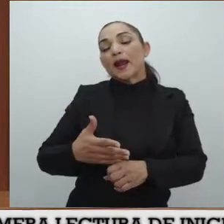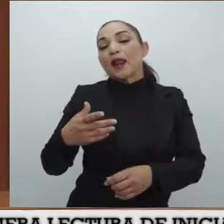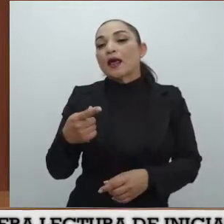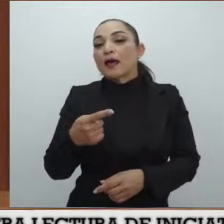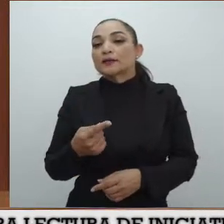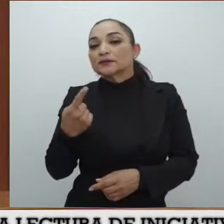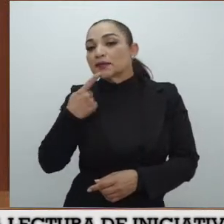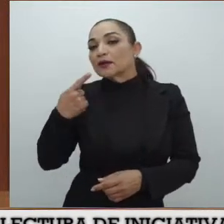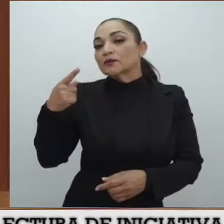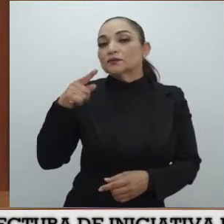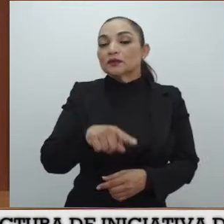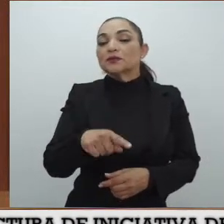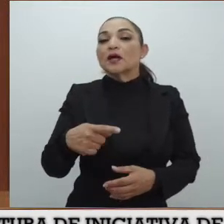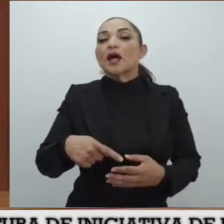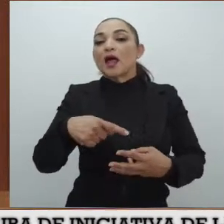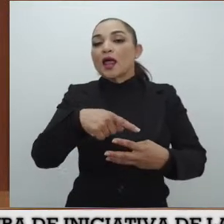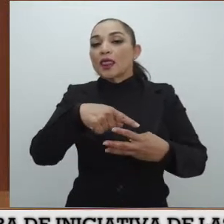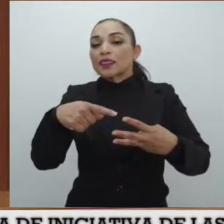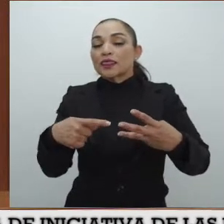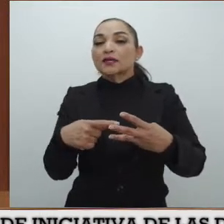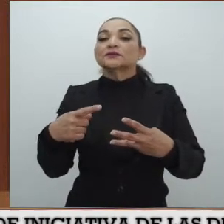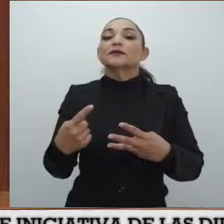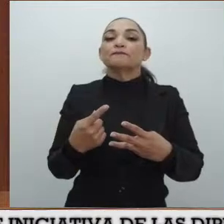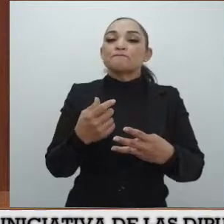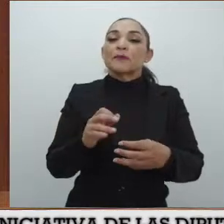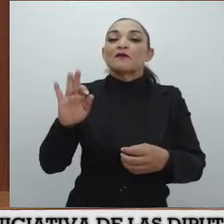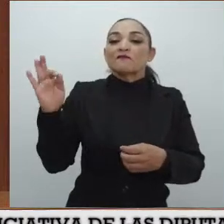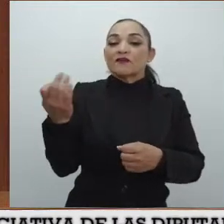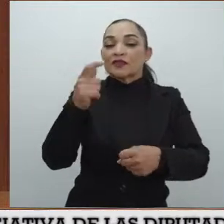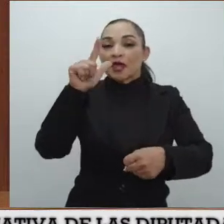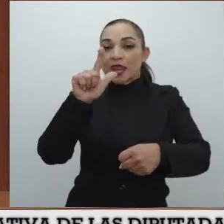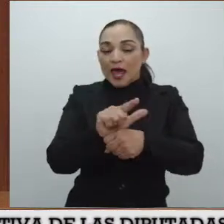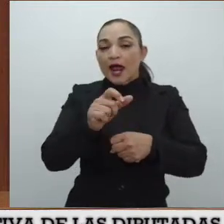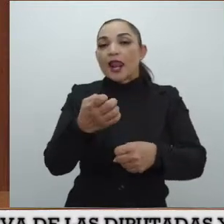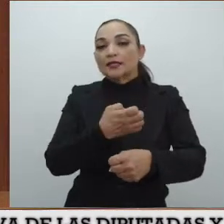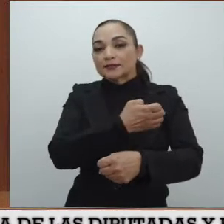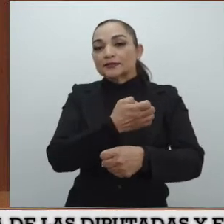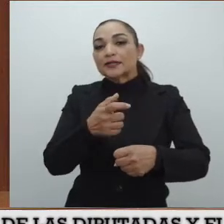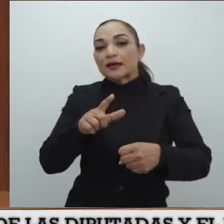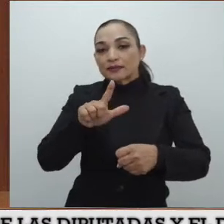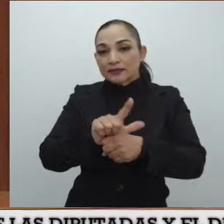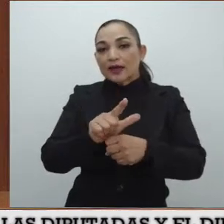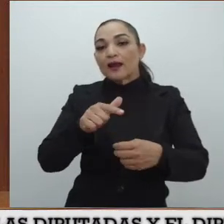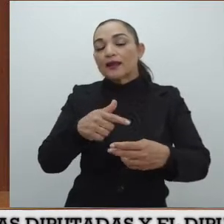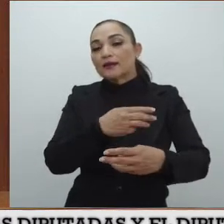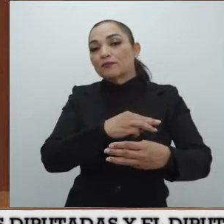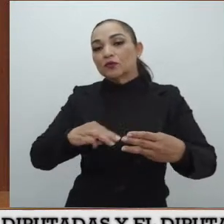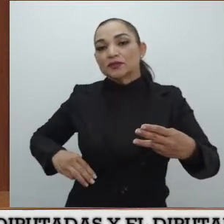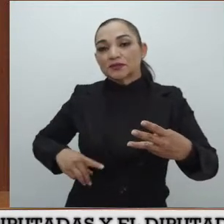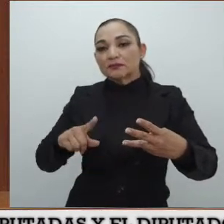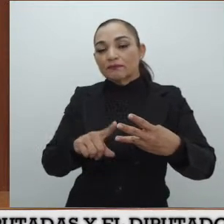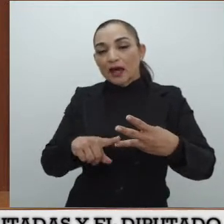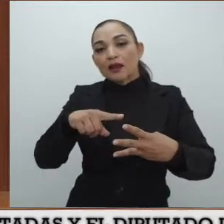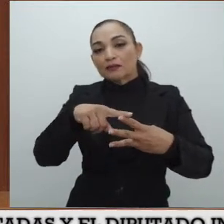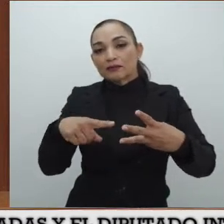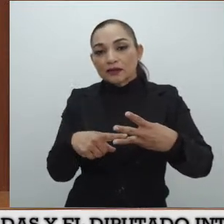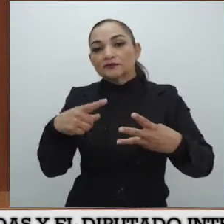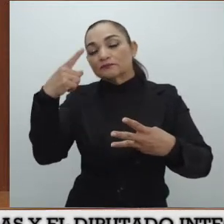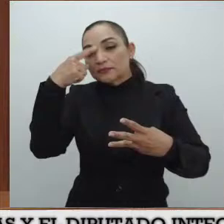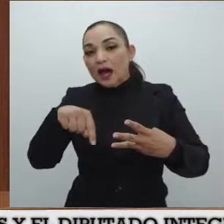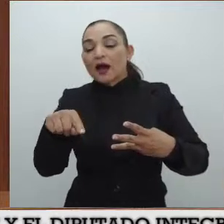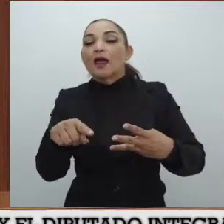Estado mexicano la adecuación normativa para la transformación del sistema de justicia penal, transitando de un sistema